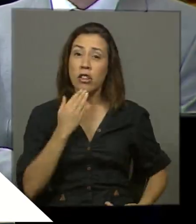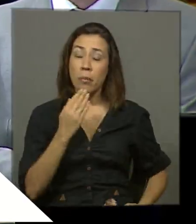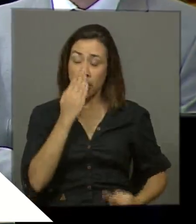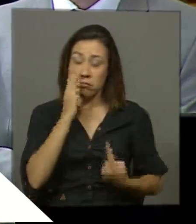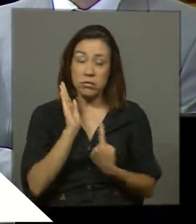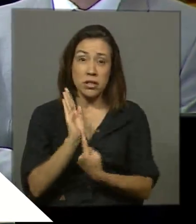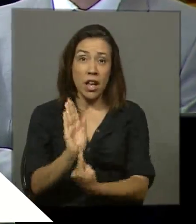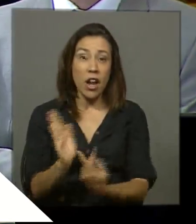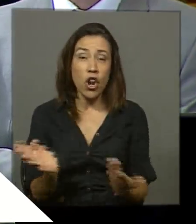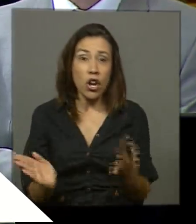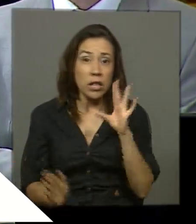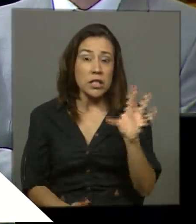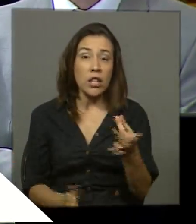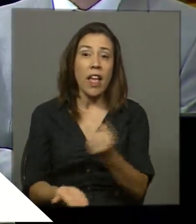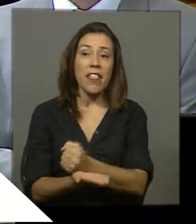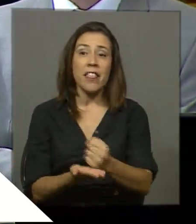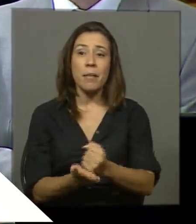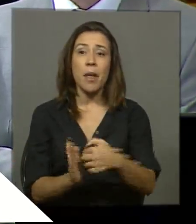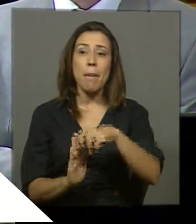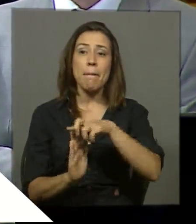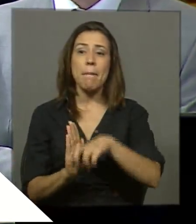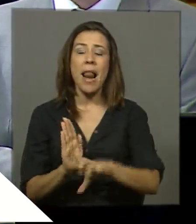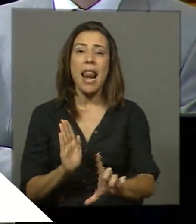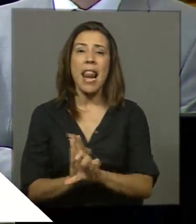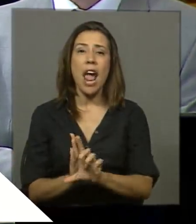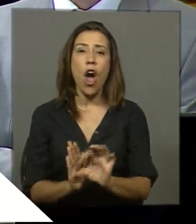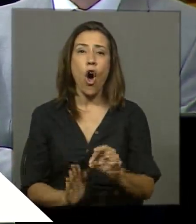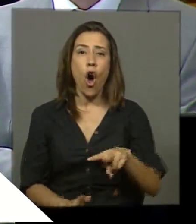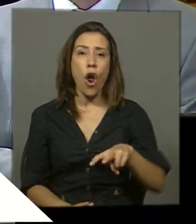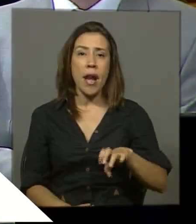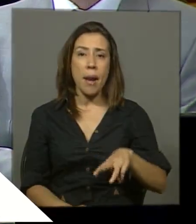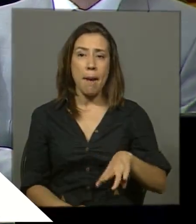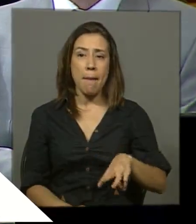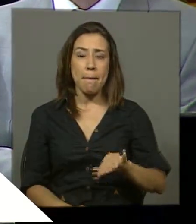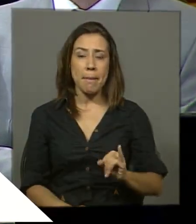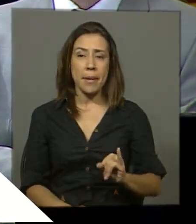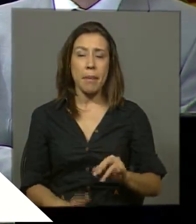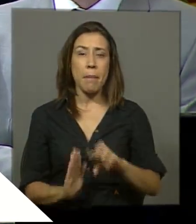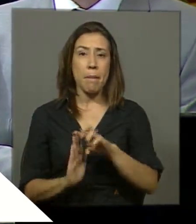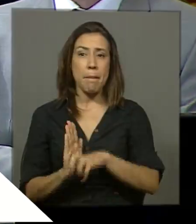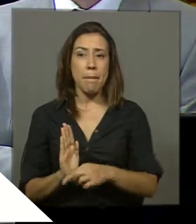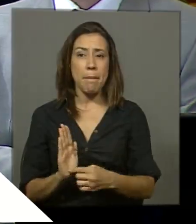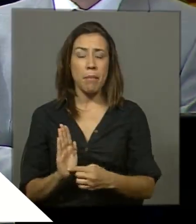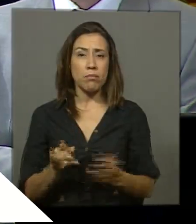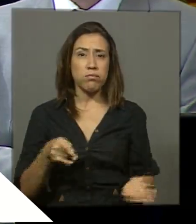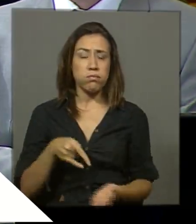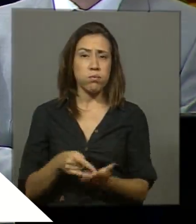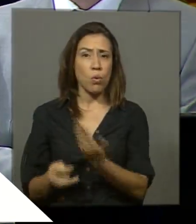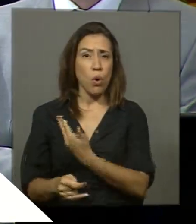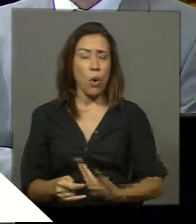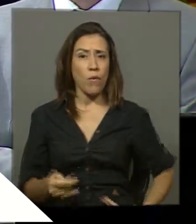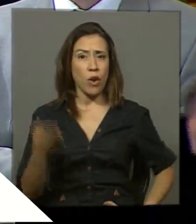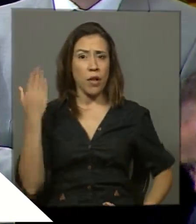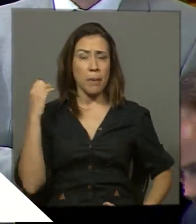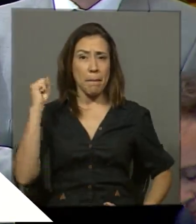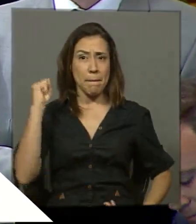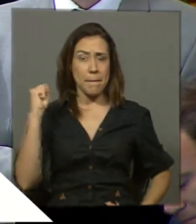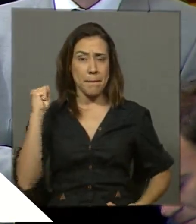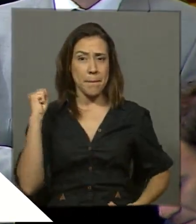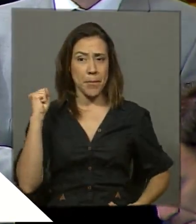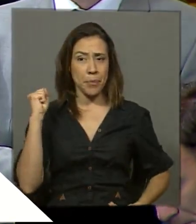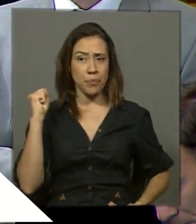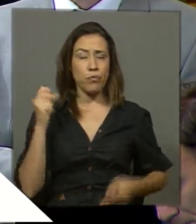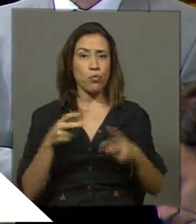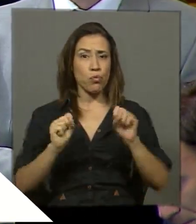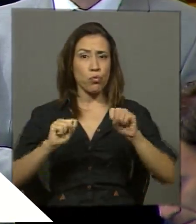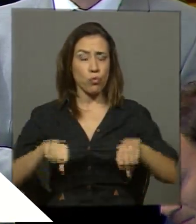reflejada en la tramitación del proyecto de ley de la unemi proyecto ingresado en el gobierno del presidente Piñera